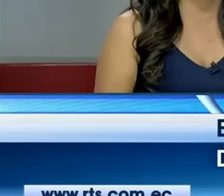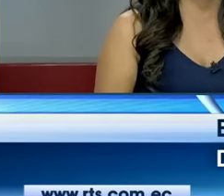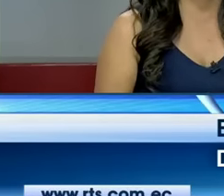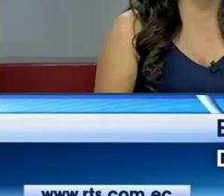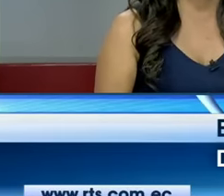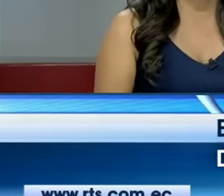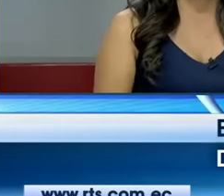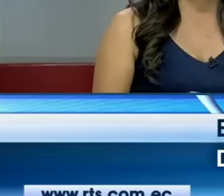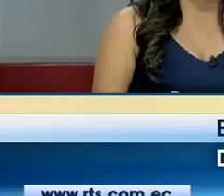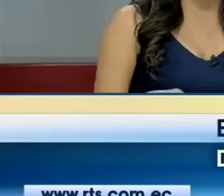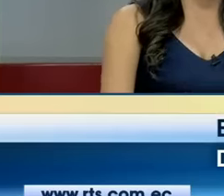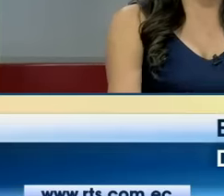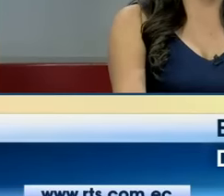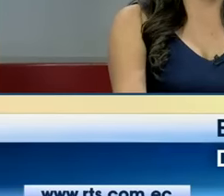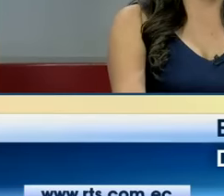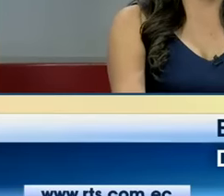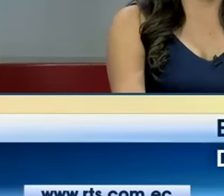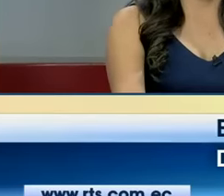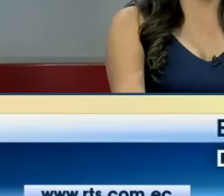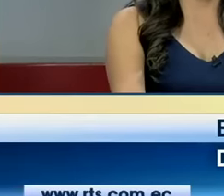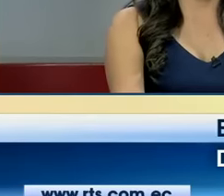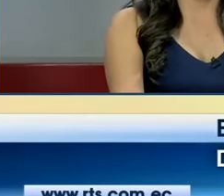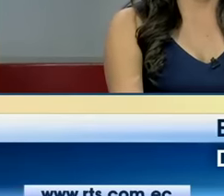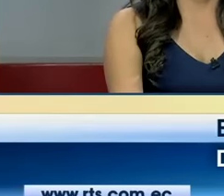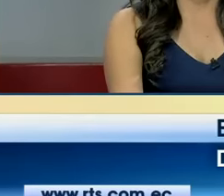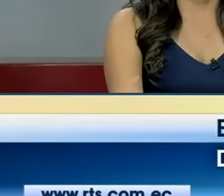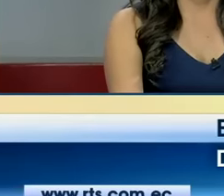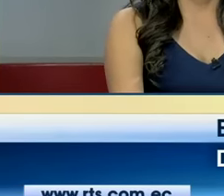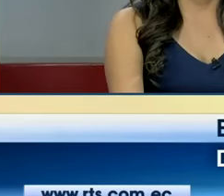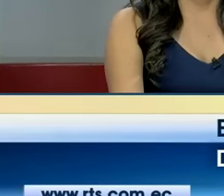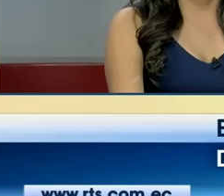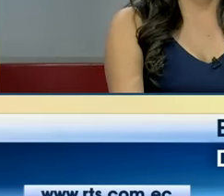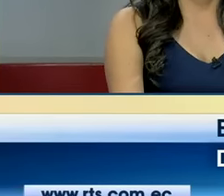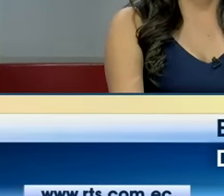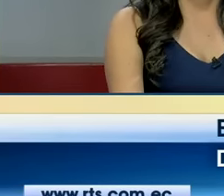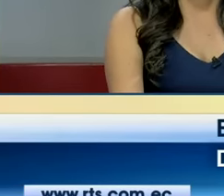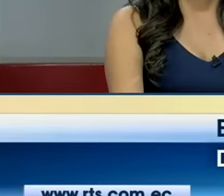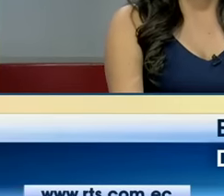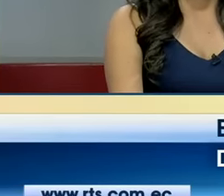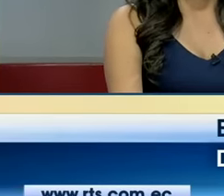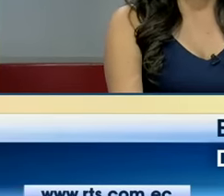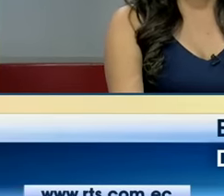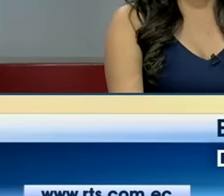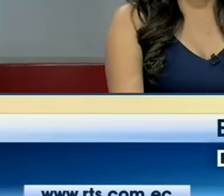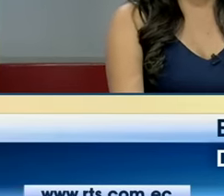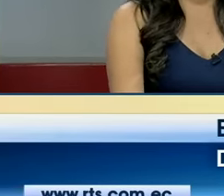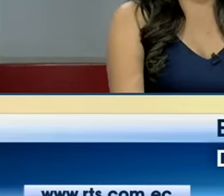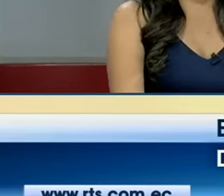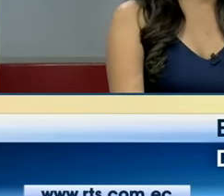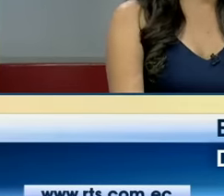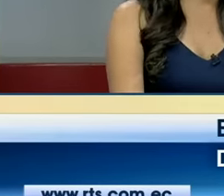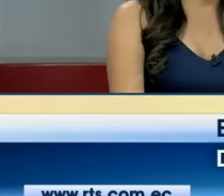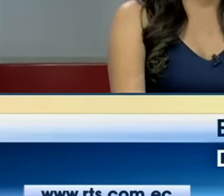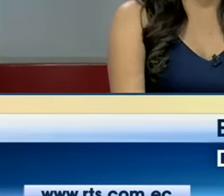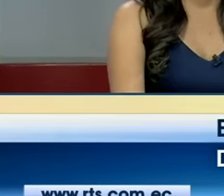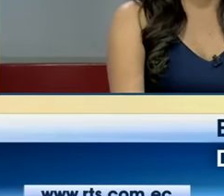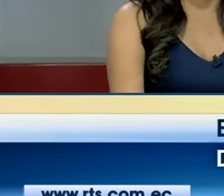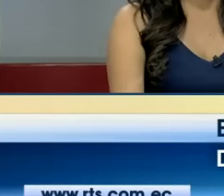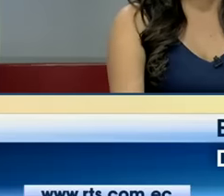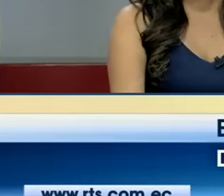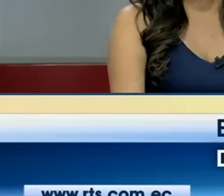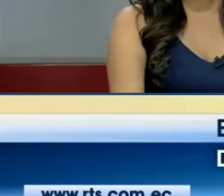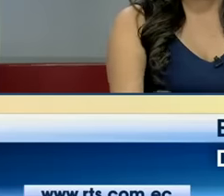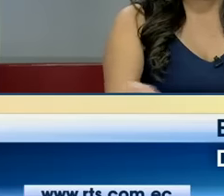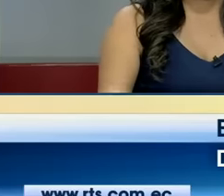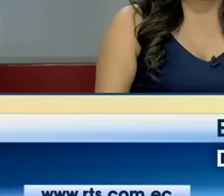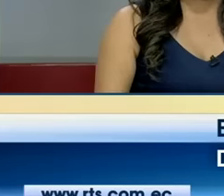además con la condición de que si es que quieres lleva y si no, no hay. Claro. Anda, busca. Y como la gente no tiene tiempo, no le queda otra que